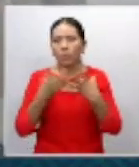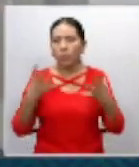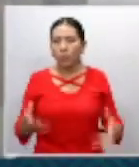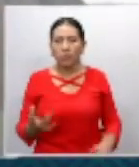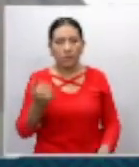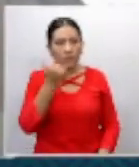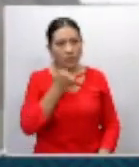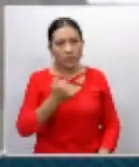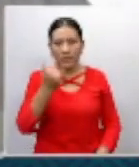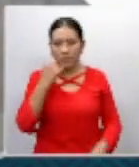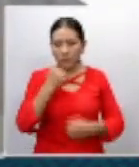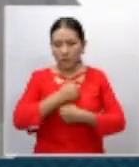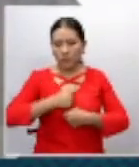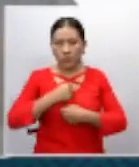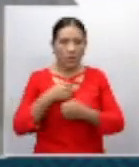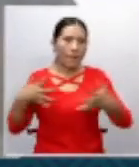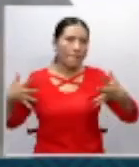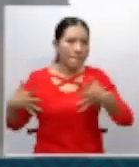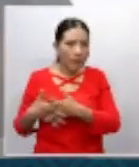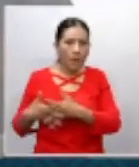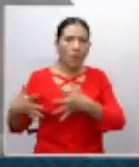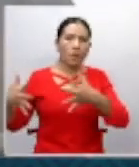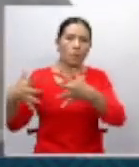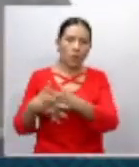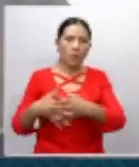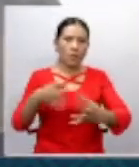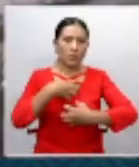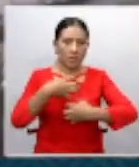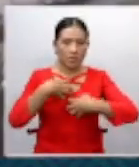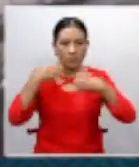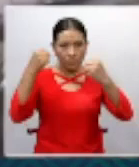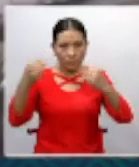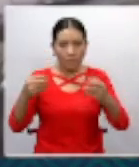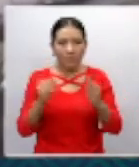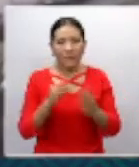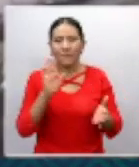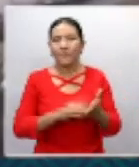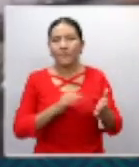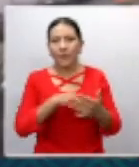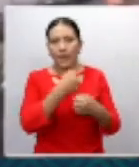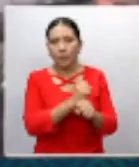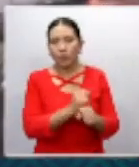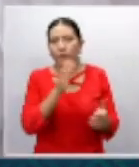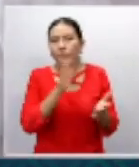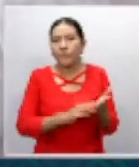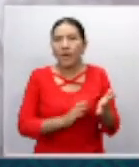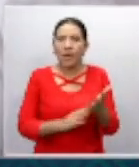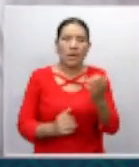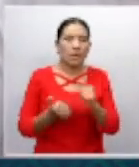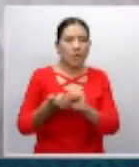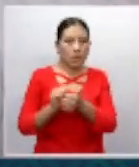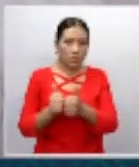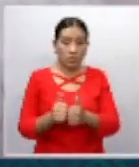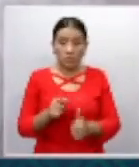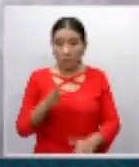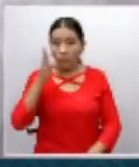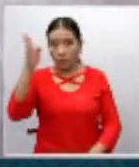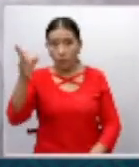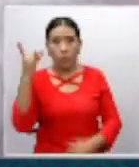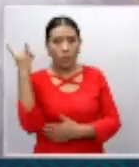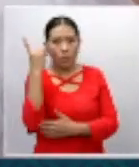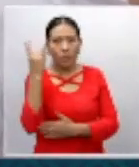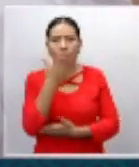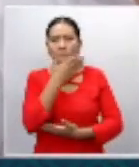la falta de una agenda por la productividad y la competitividad, de que otra Bolivia es posible, una